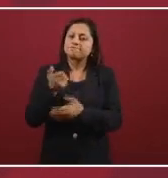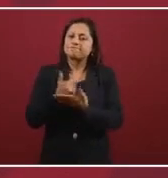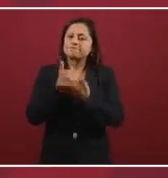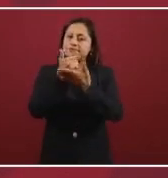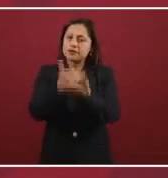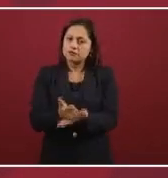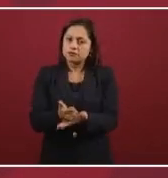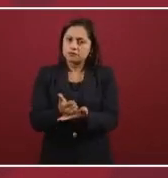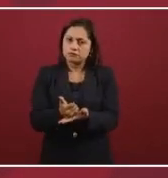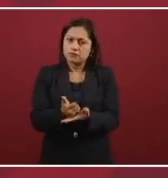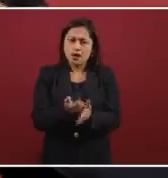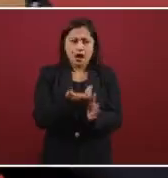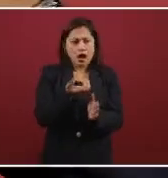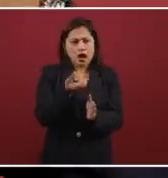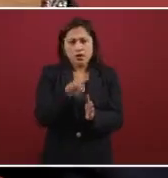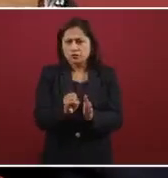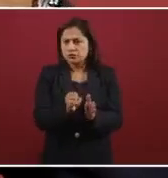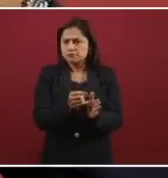Y